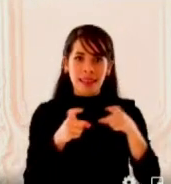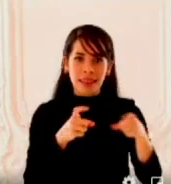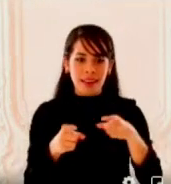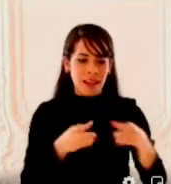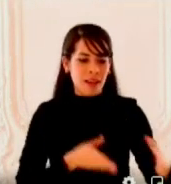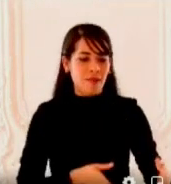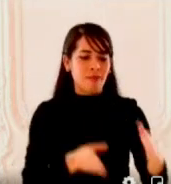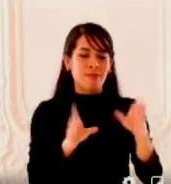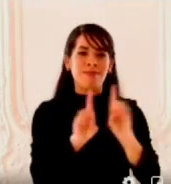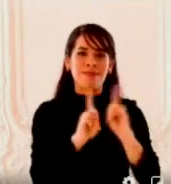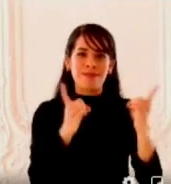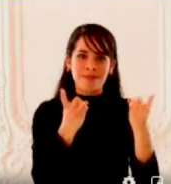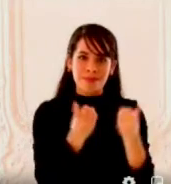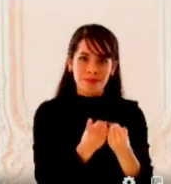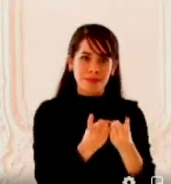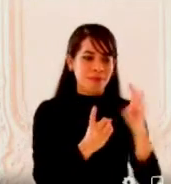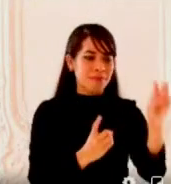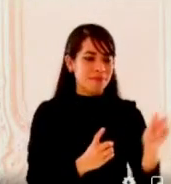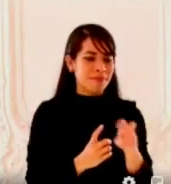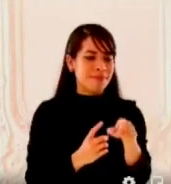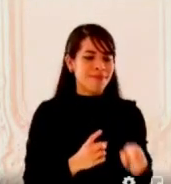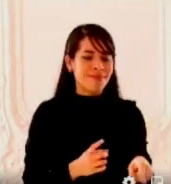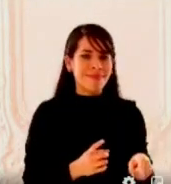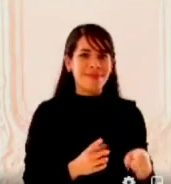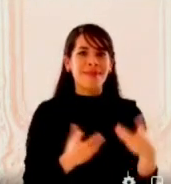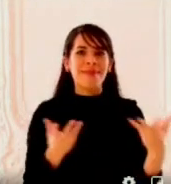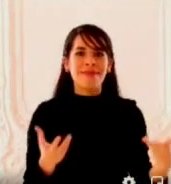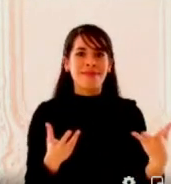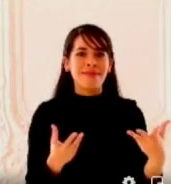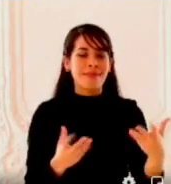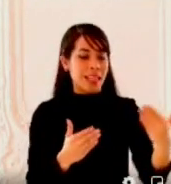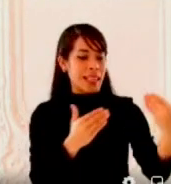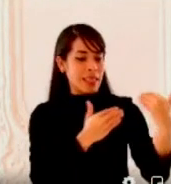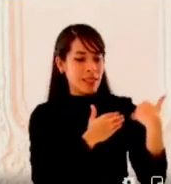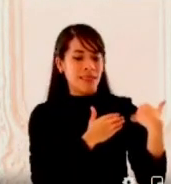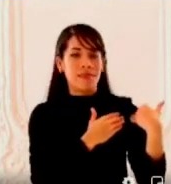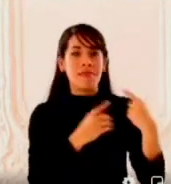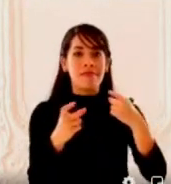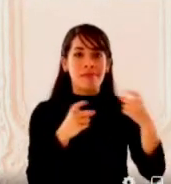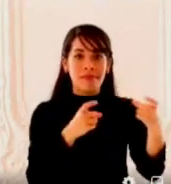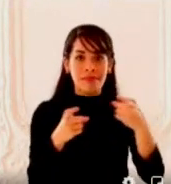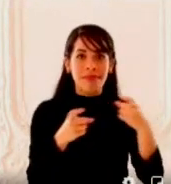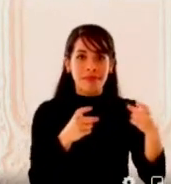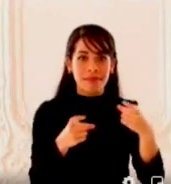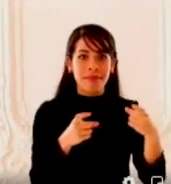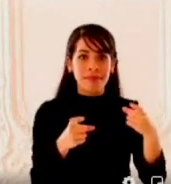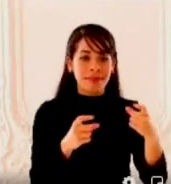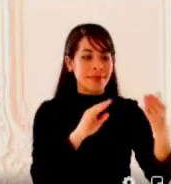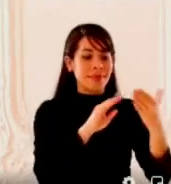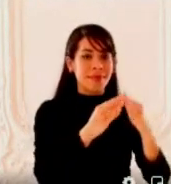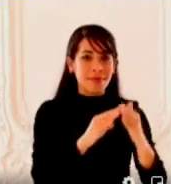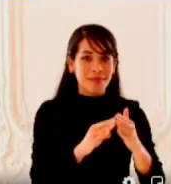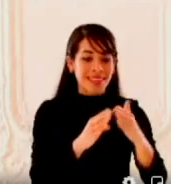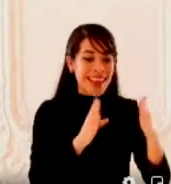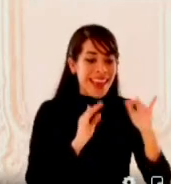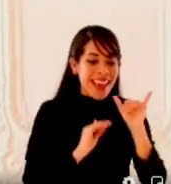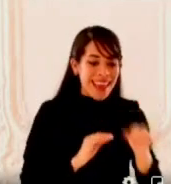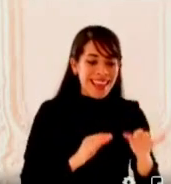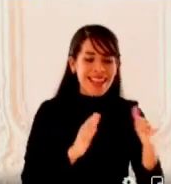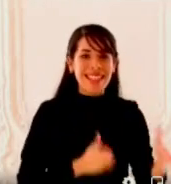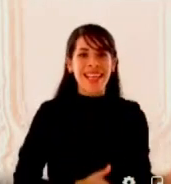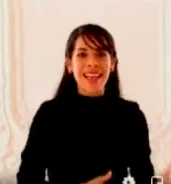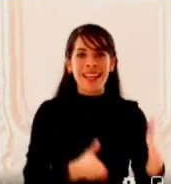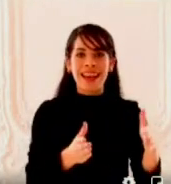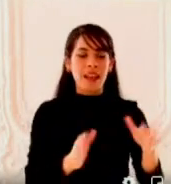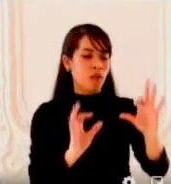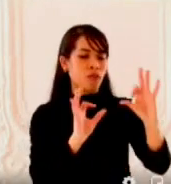del Departamento de Transportación y Obras Públicas, o sea, en manos de un municipio, que nuestras carreteras estatales estén